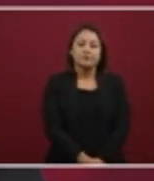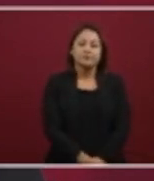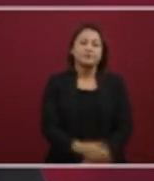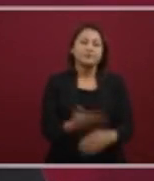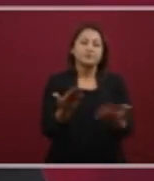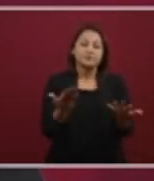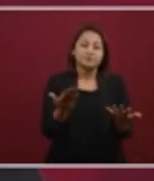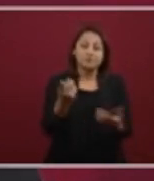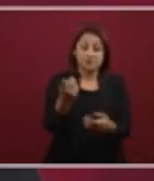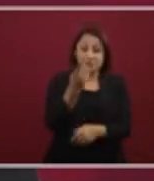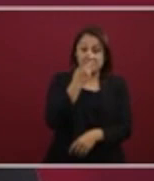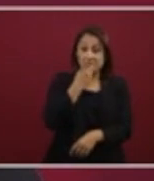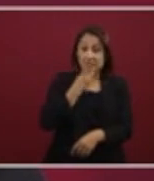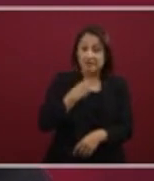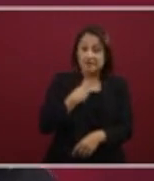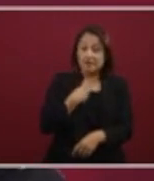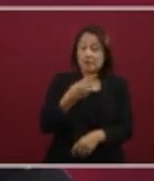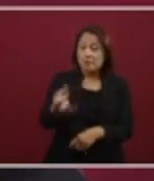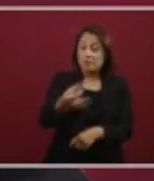medicamentos o